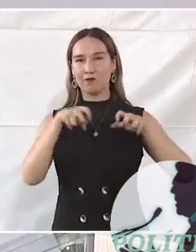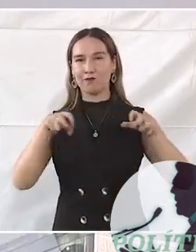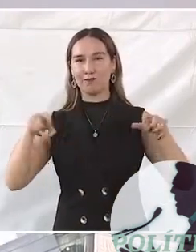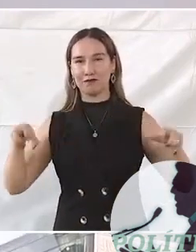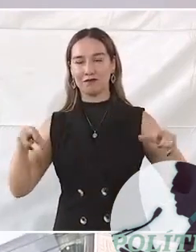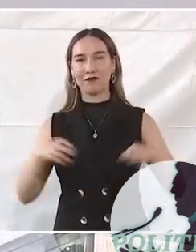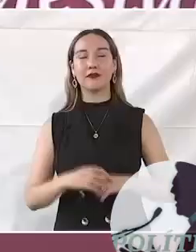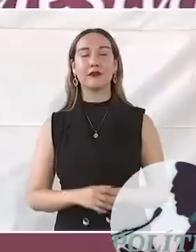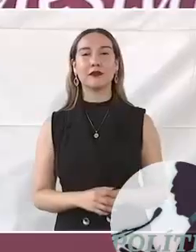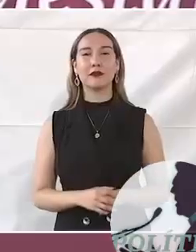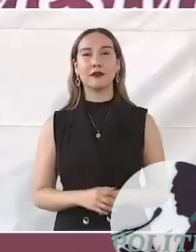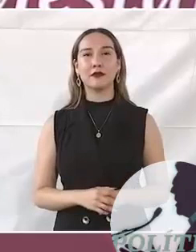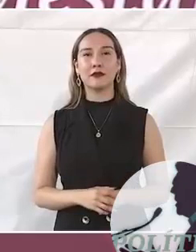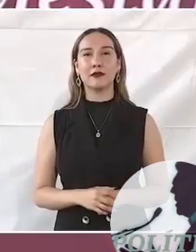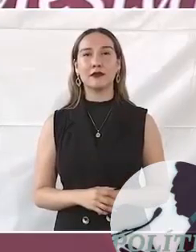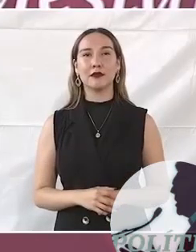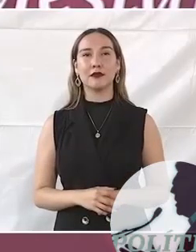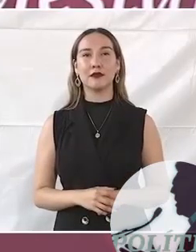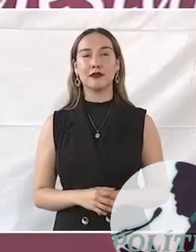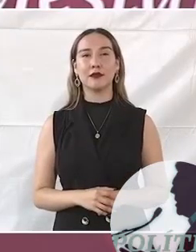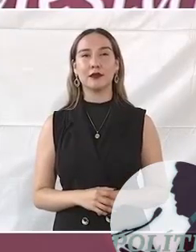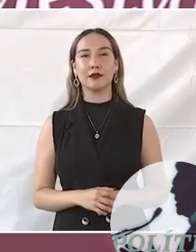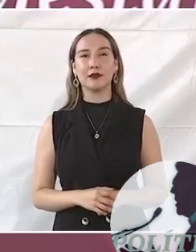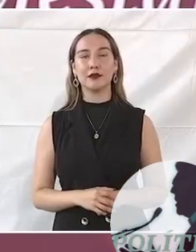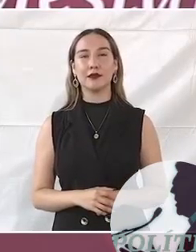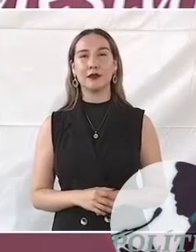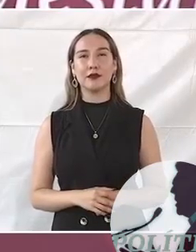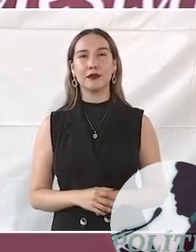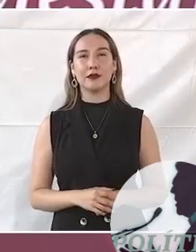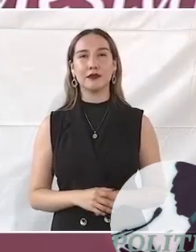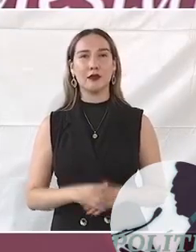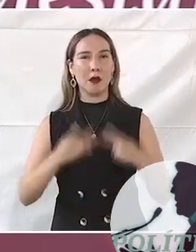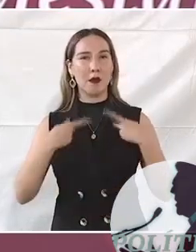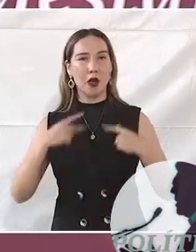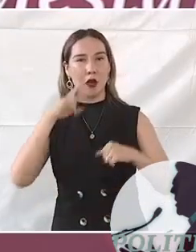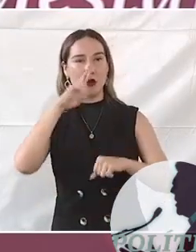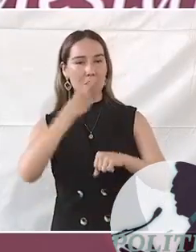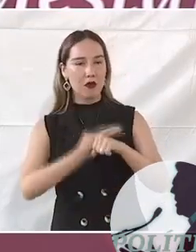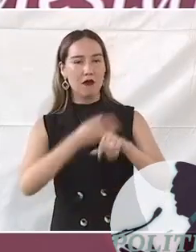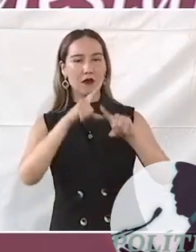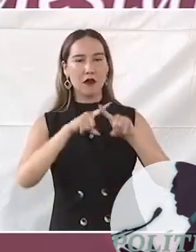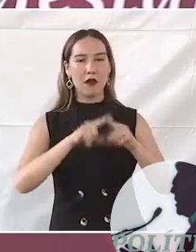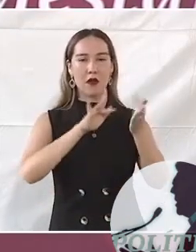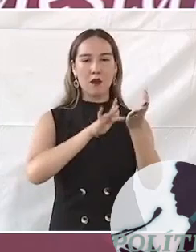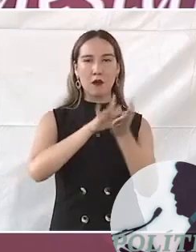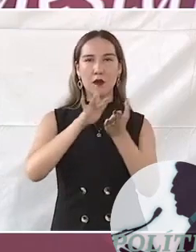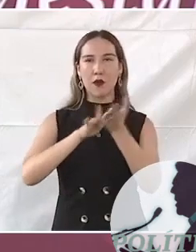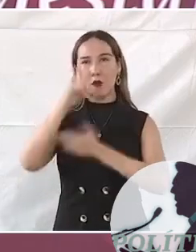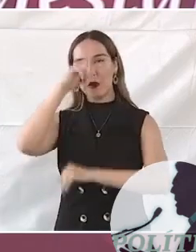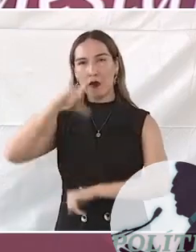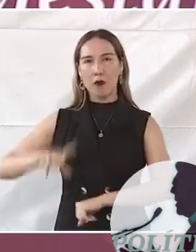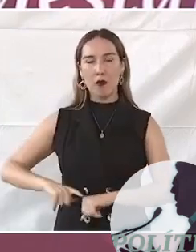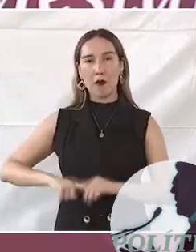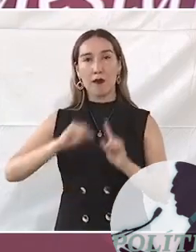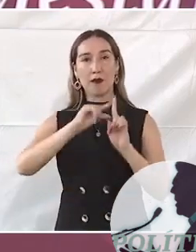servidores públicos que están enfocados a los programas sociales del Gobierno de la República, población